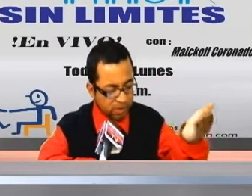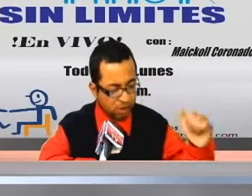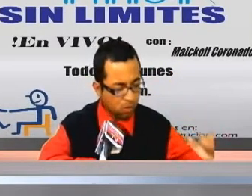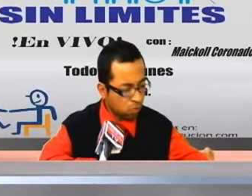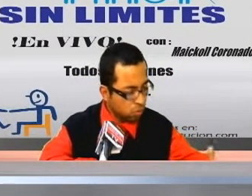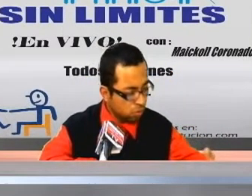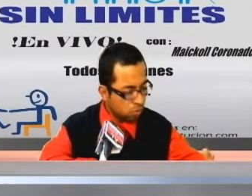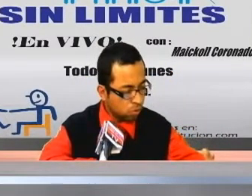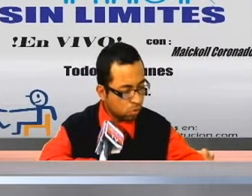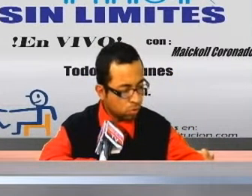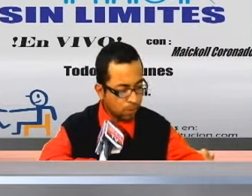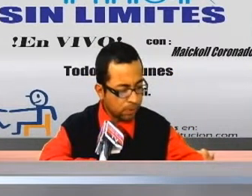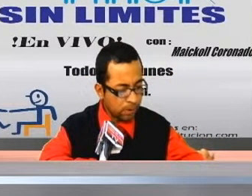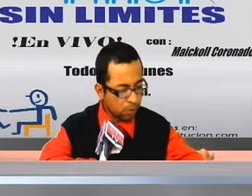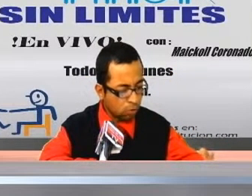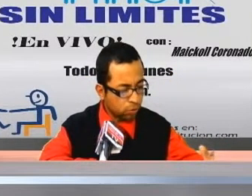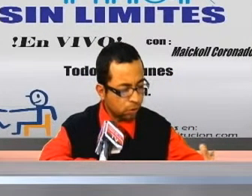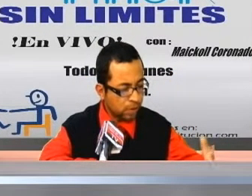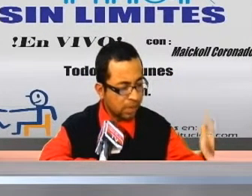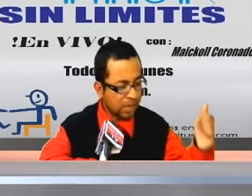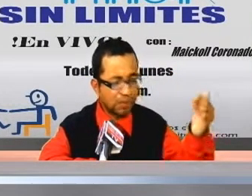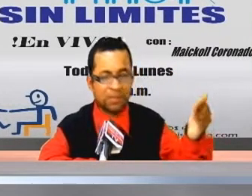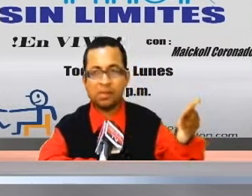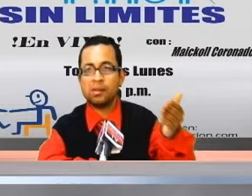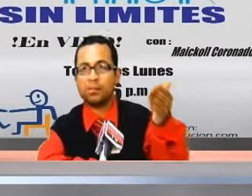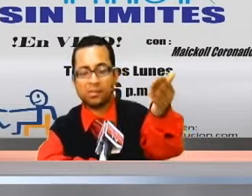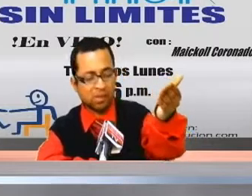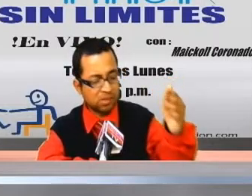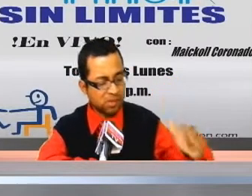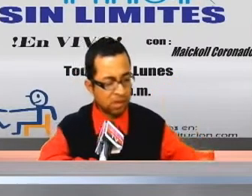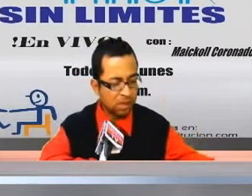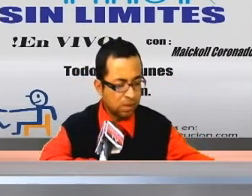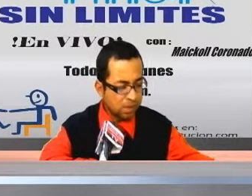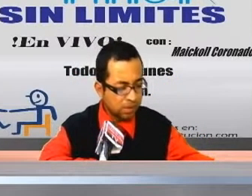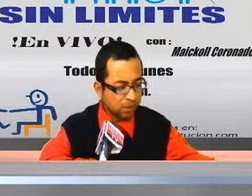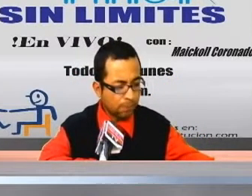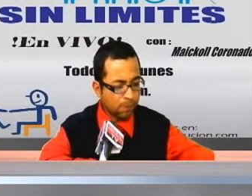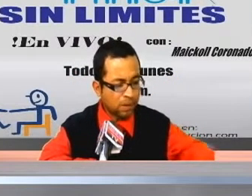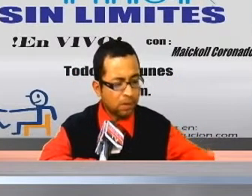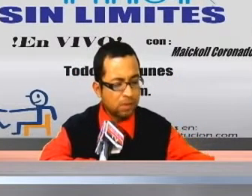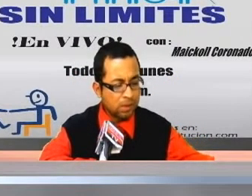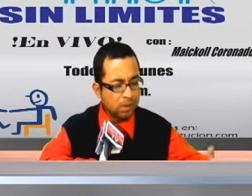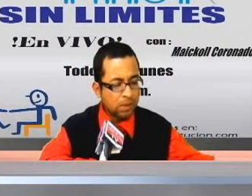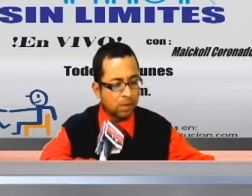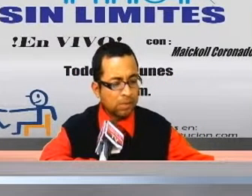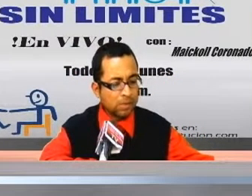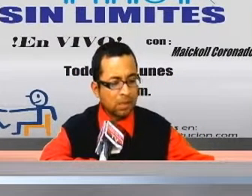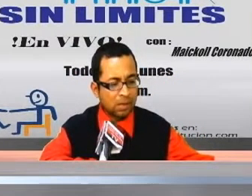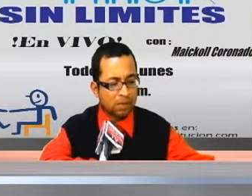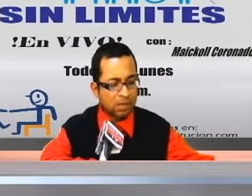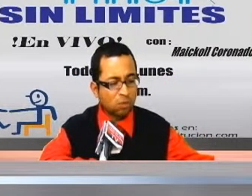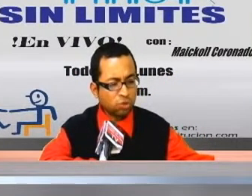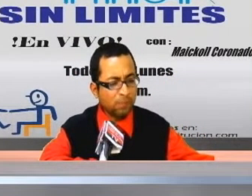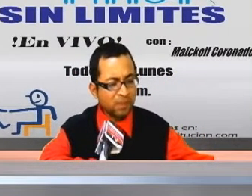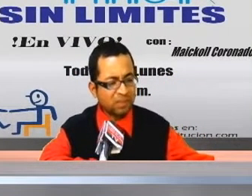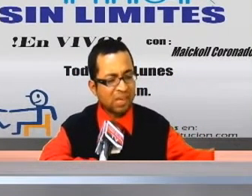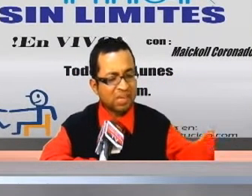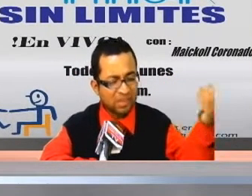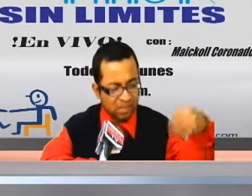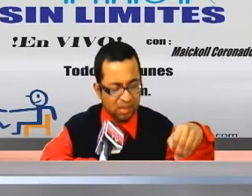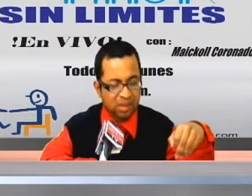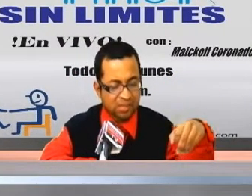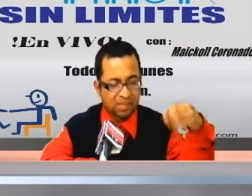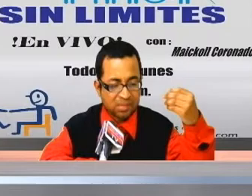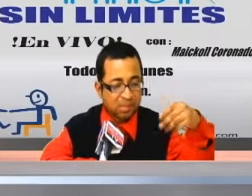César Vallejo, también el Día de la Independencia, que también, que justamente